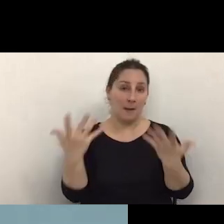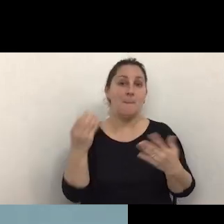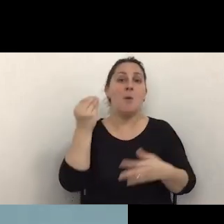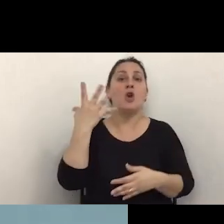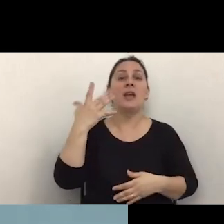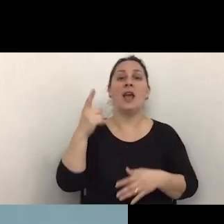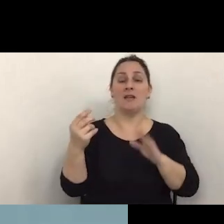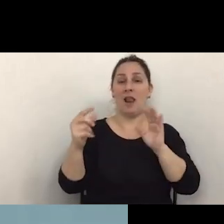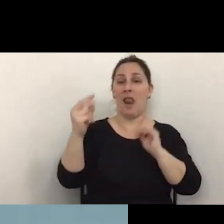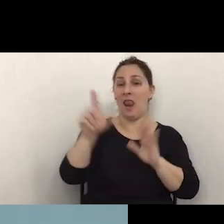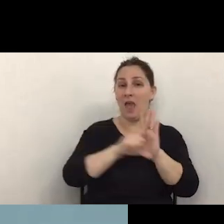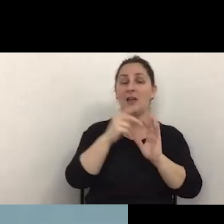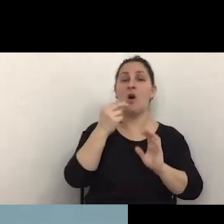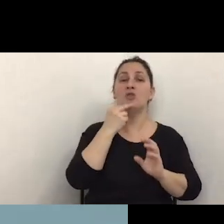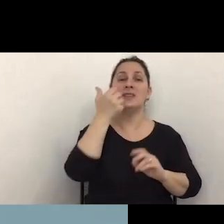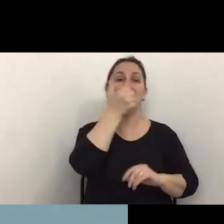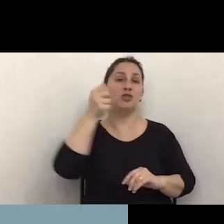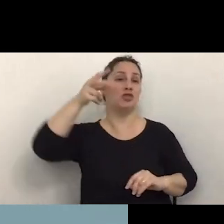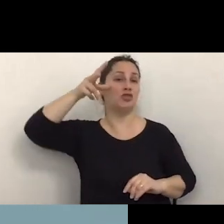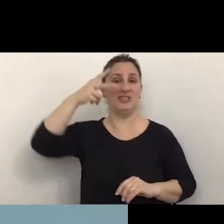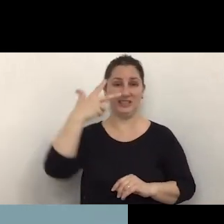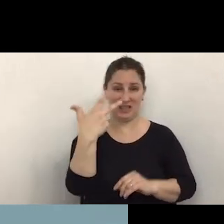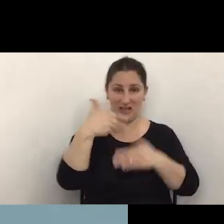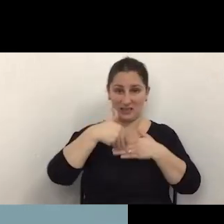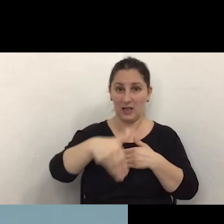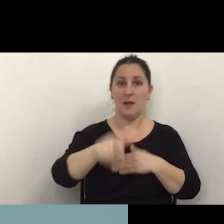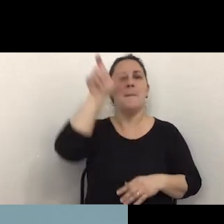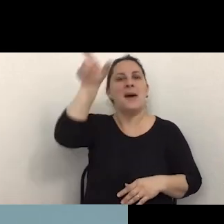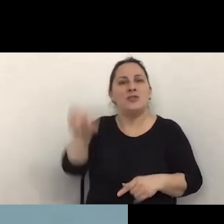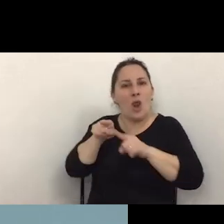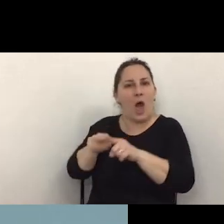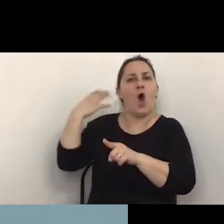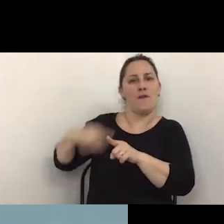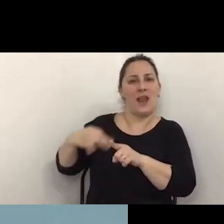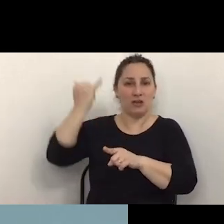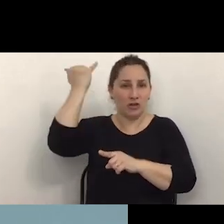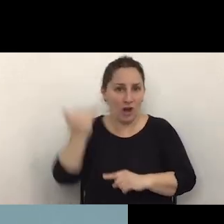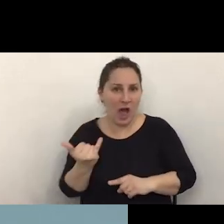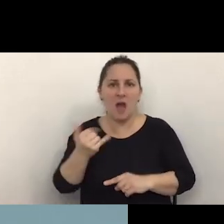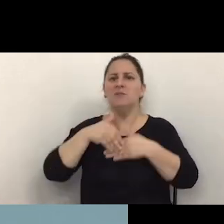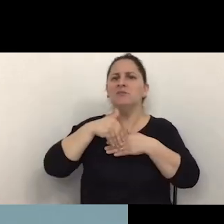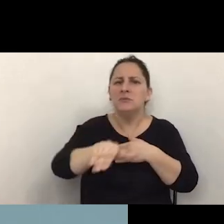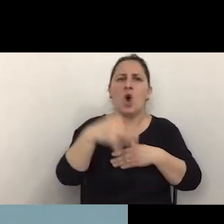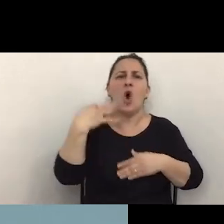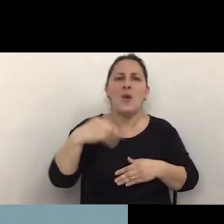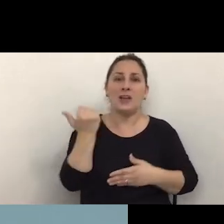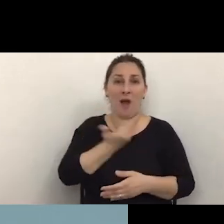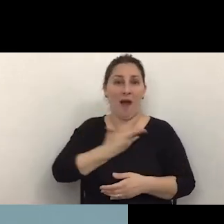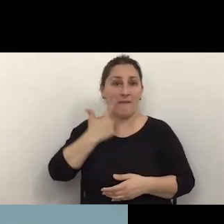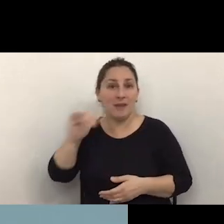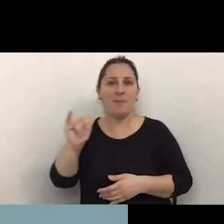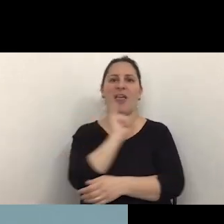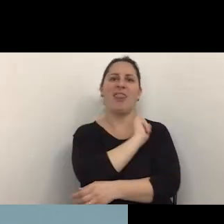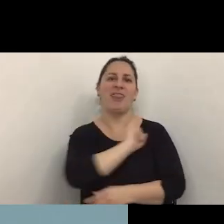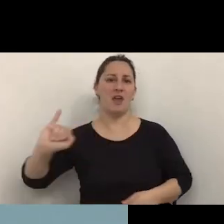ley 11.683, partimos de un sujeto obligado, partimos de la obligación del fisco de hacer la denuncia con